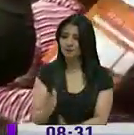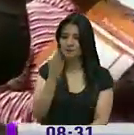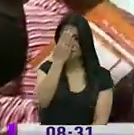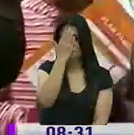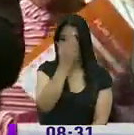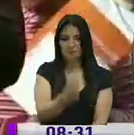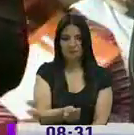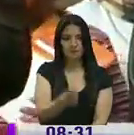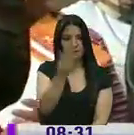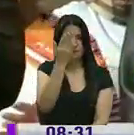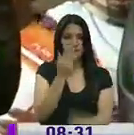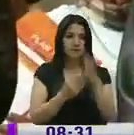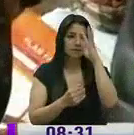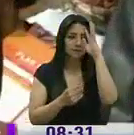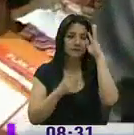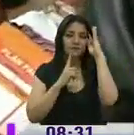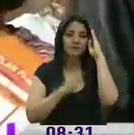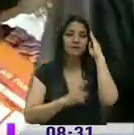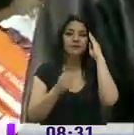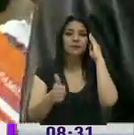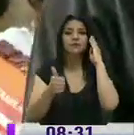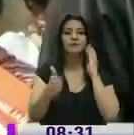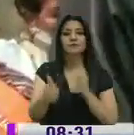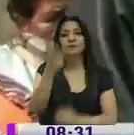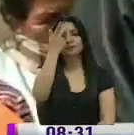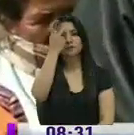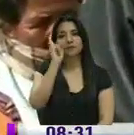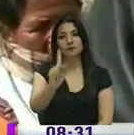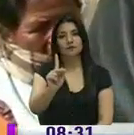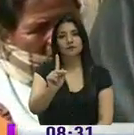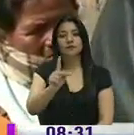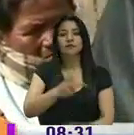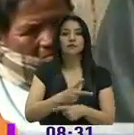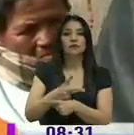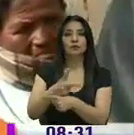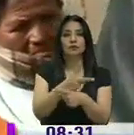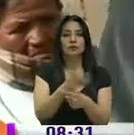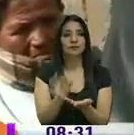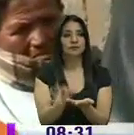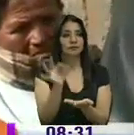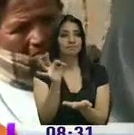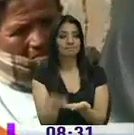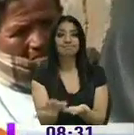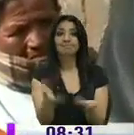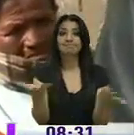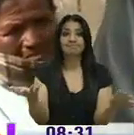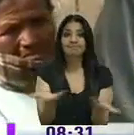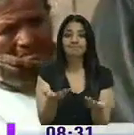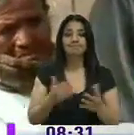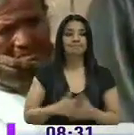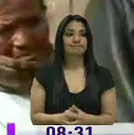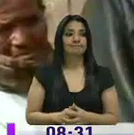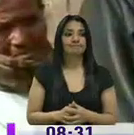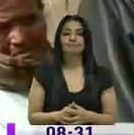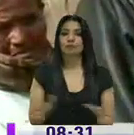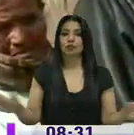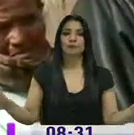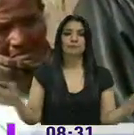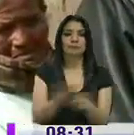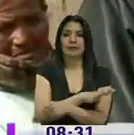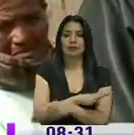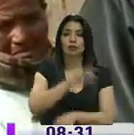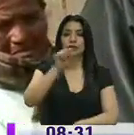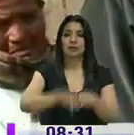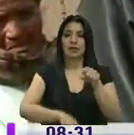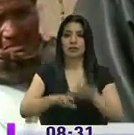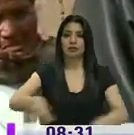una de las resoluciones que sacó el honorable consejo cantonal fue justamente la reparación integral de los daños